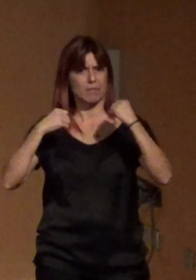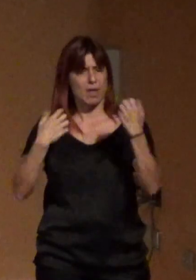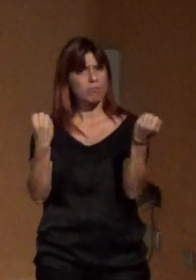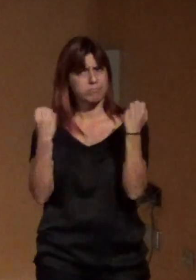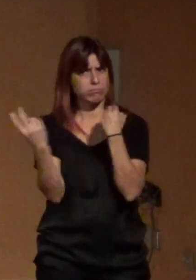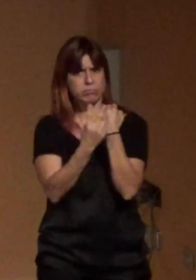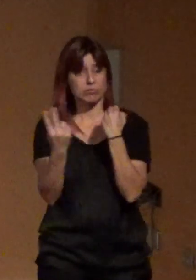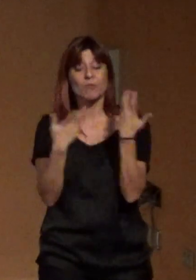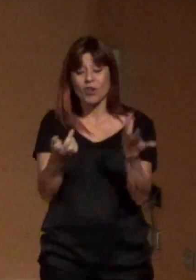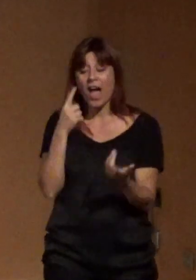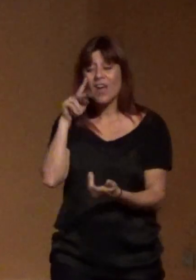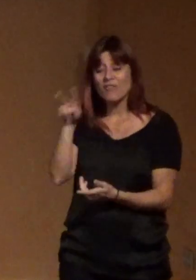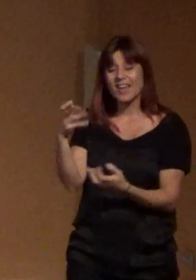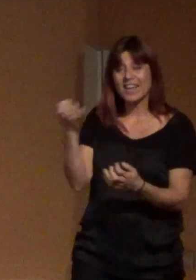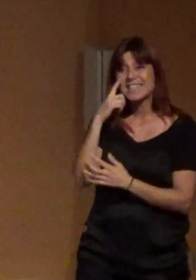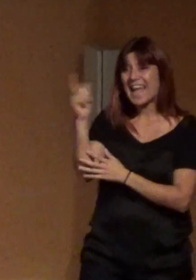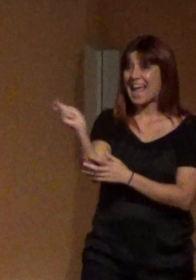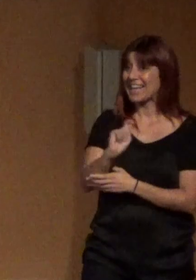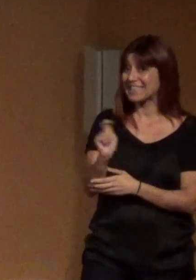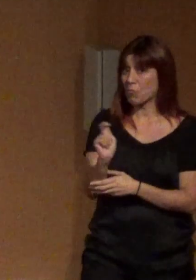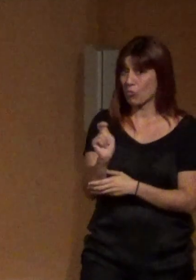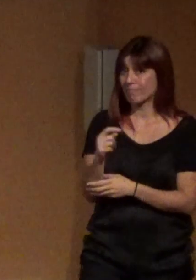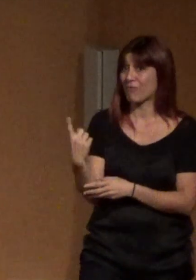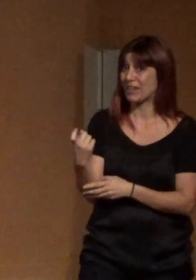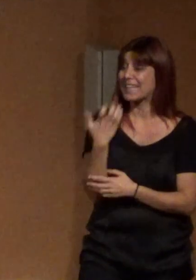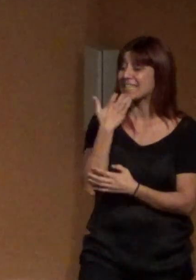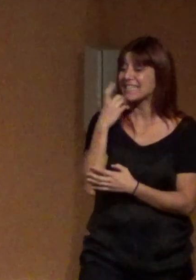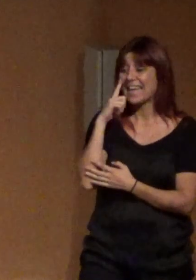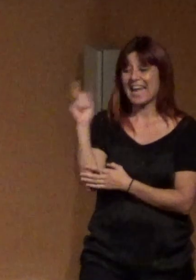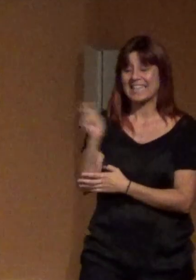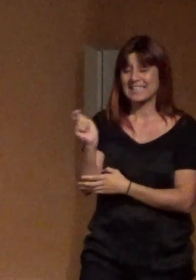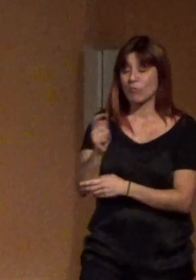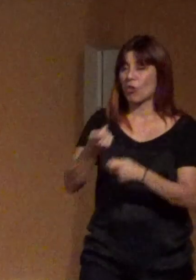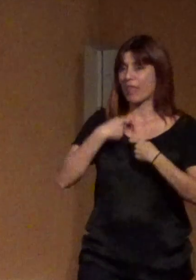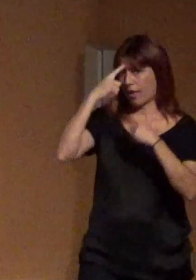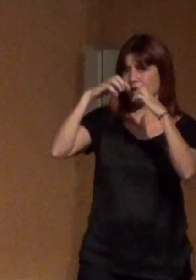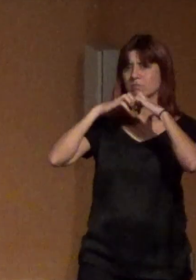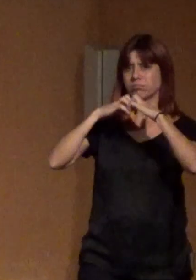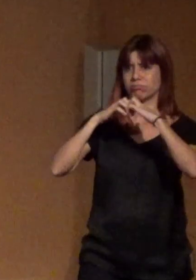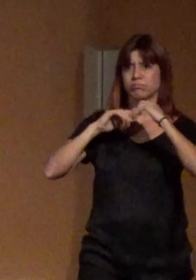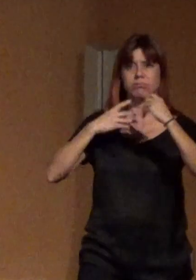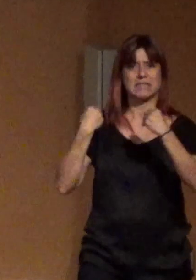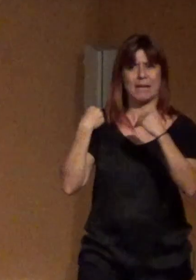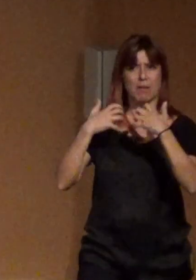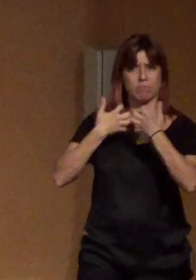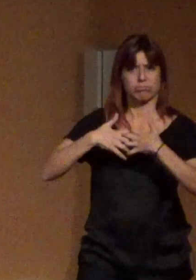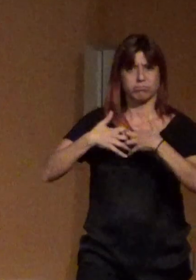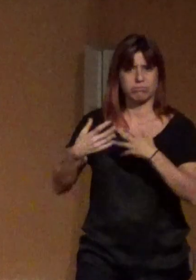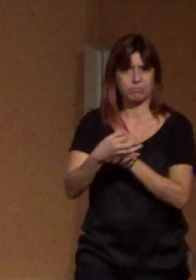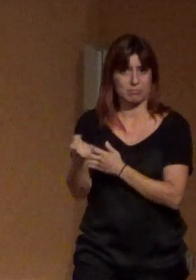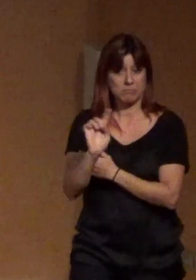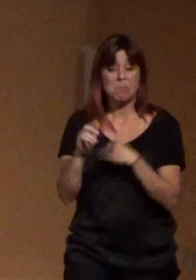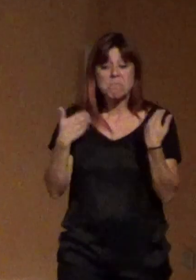es que había un déficit del cíngulo que no se activaba adecuadamente. Por otra parte, esta conclusión es que el cíngulo tiene un